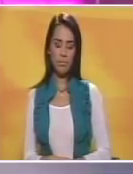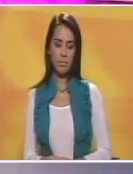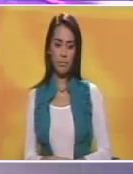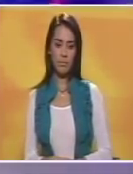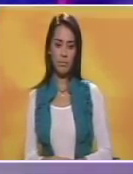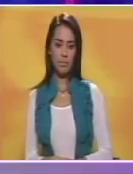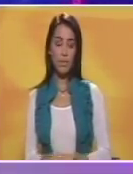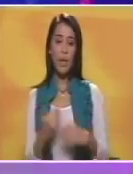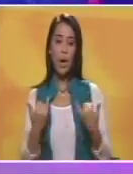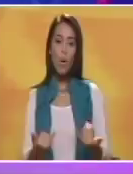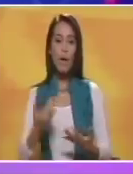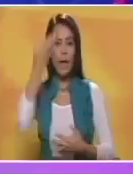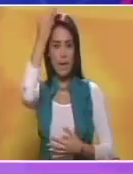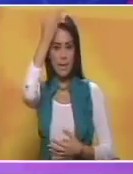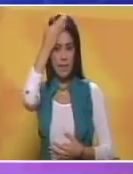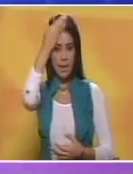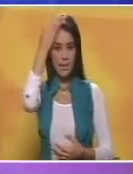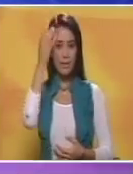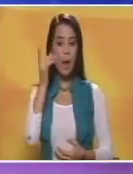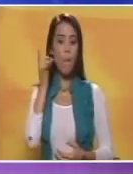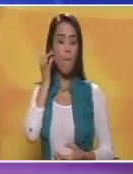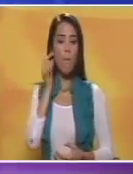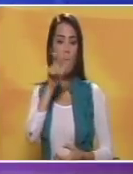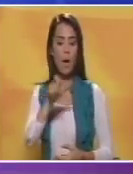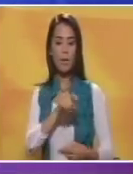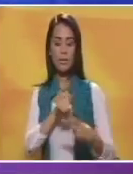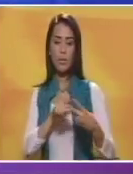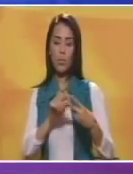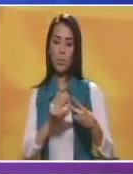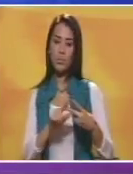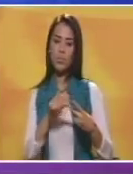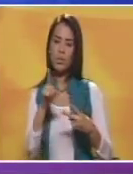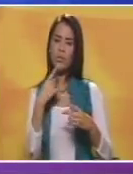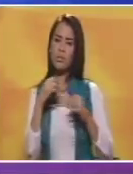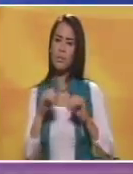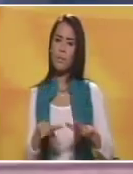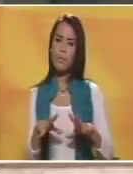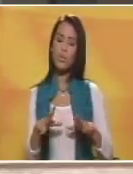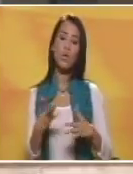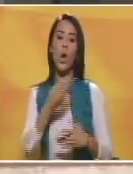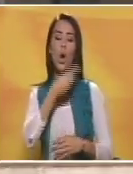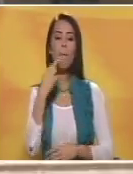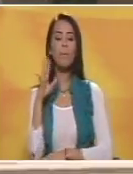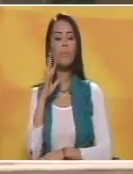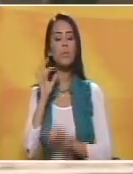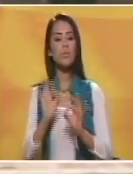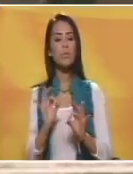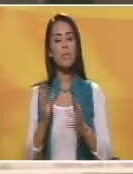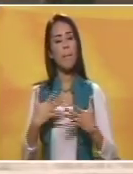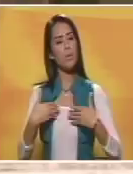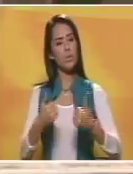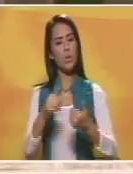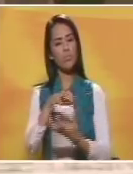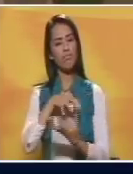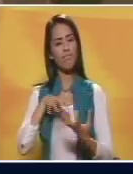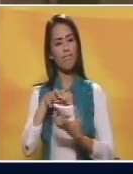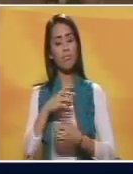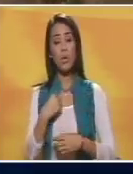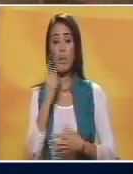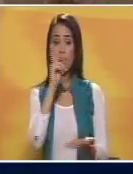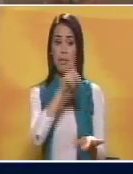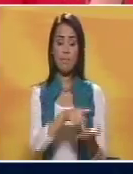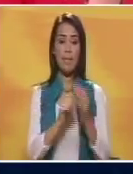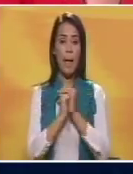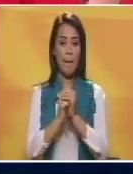Es el turno de la reina Isabel II. Ella canceló uno de sus compromisos oficiales por motivos de salud. La monarca de Inglaterra decidió no asistir a la misa